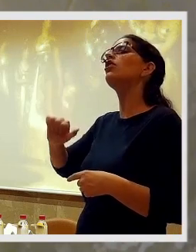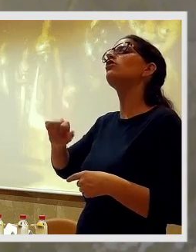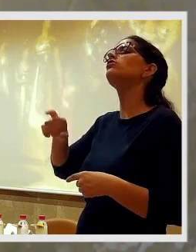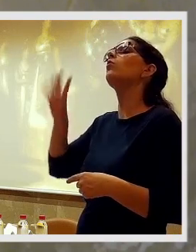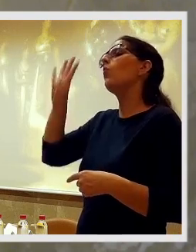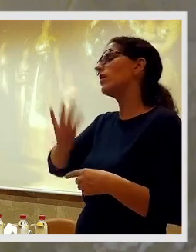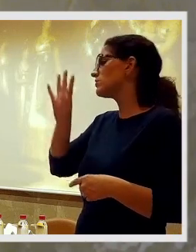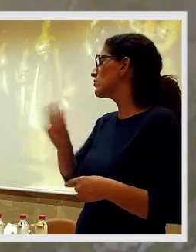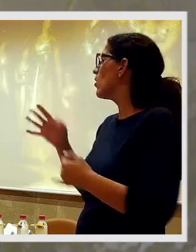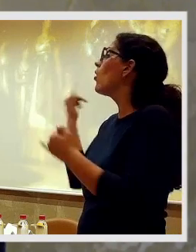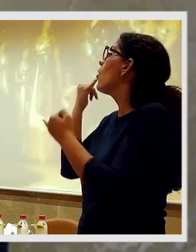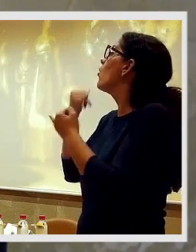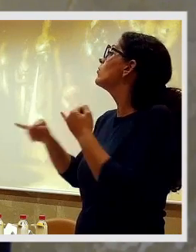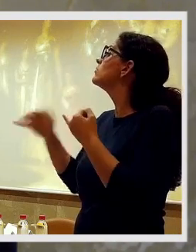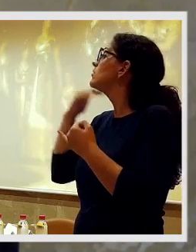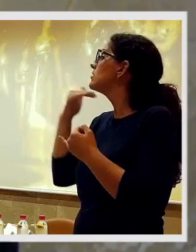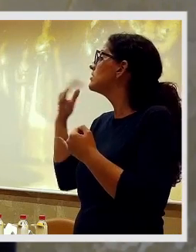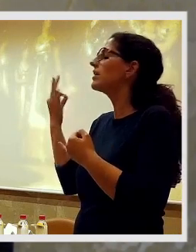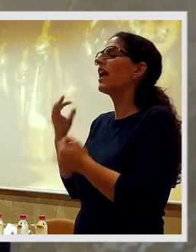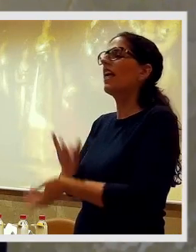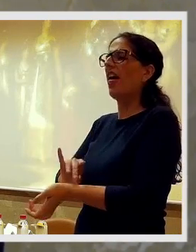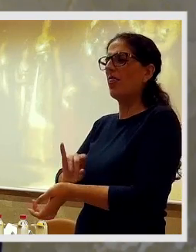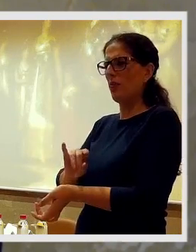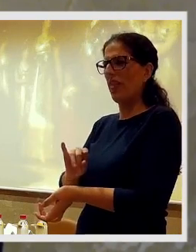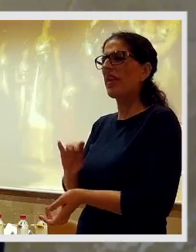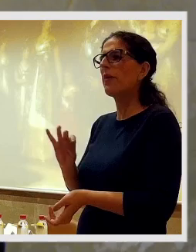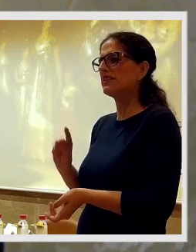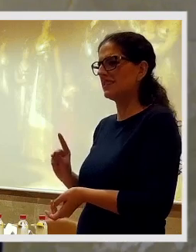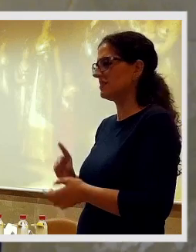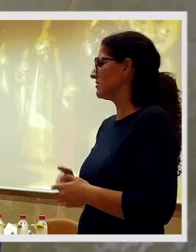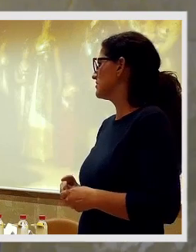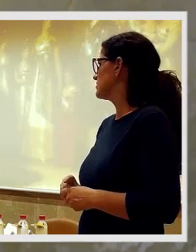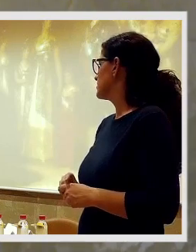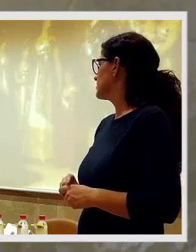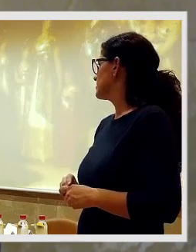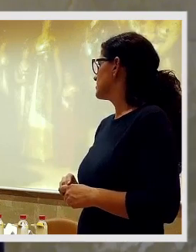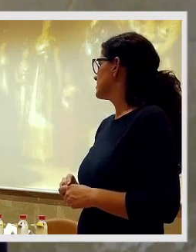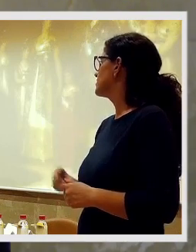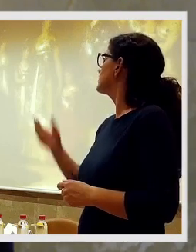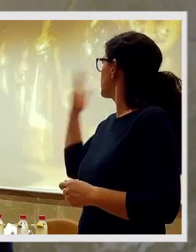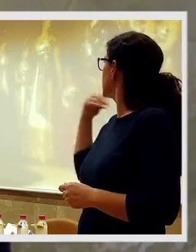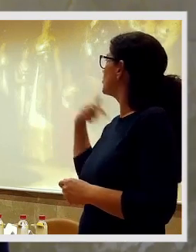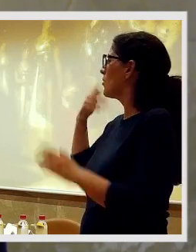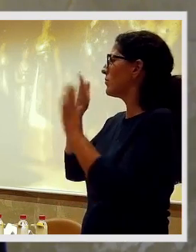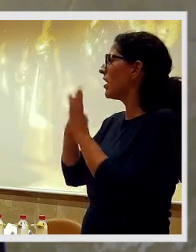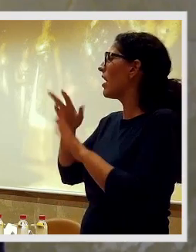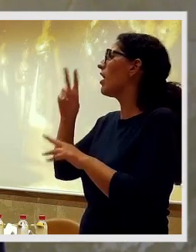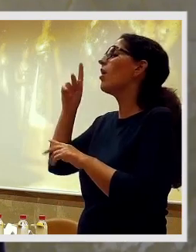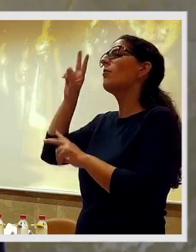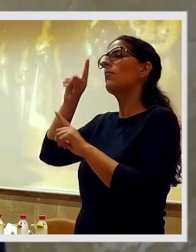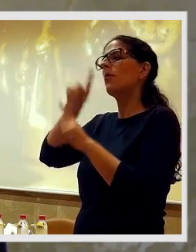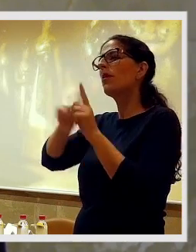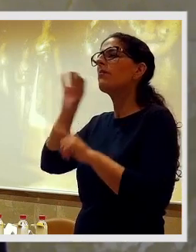del último factor de riesgo fundamental, que es la diabetes. Antes, cuando hablaba del síndrome metabólico, si os